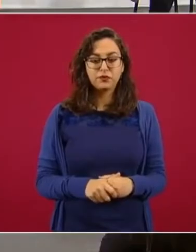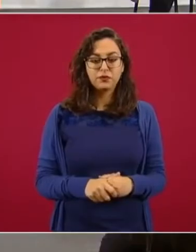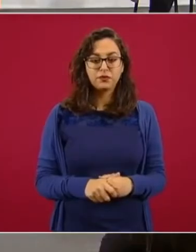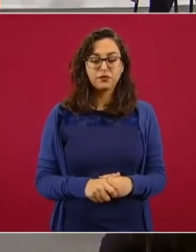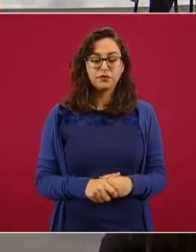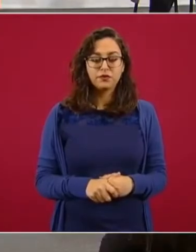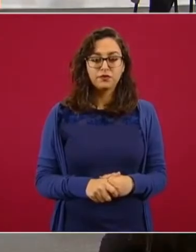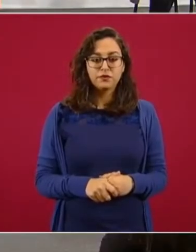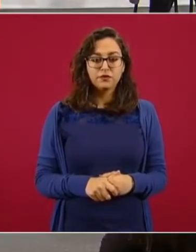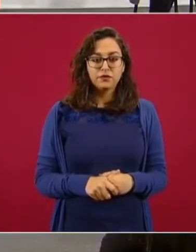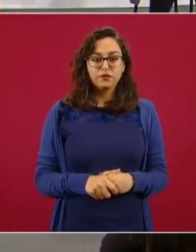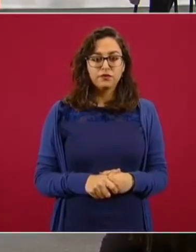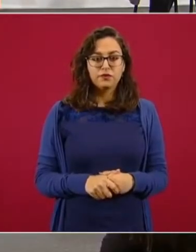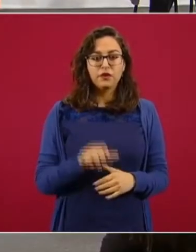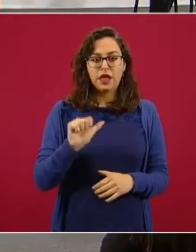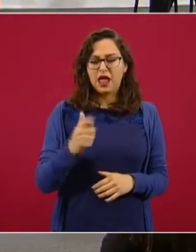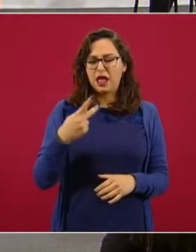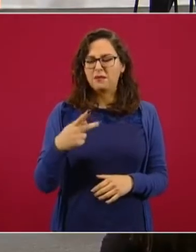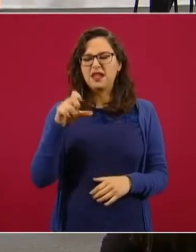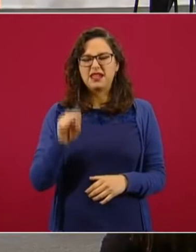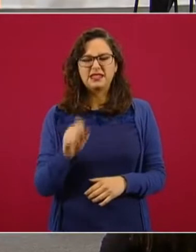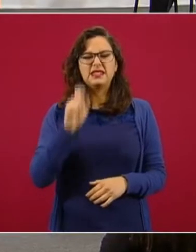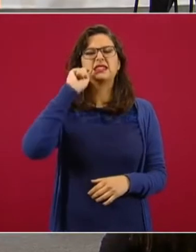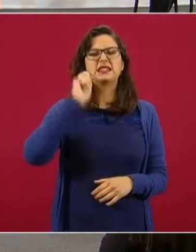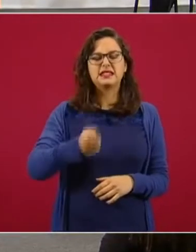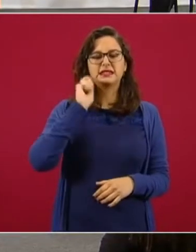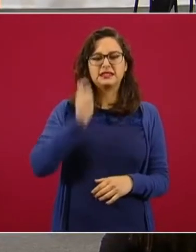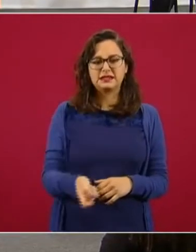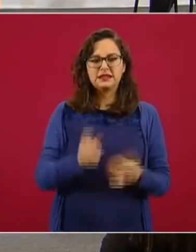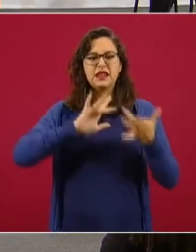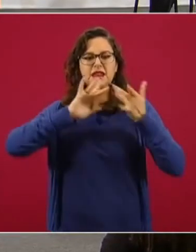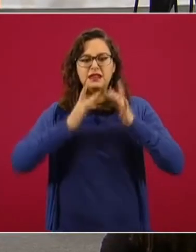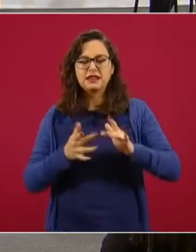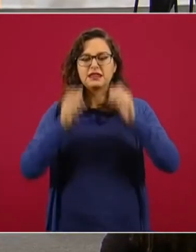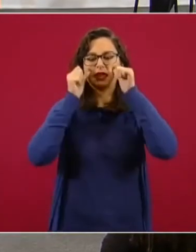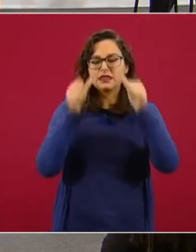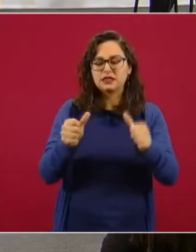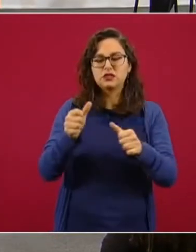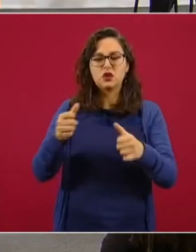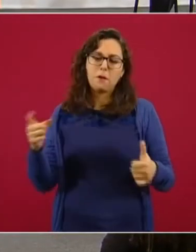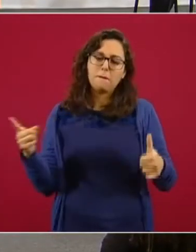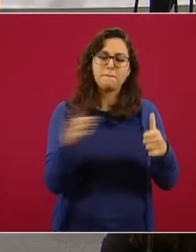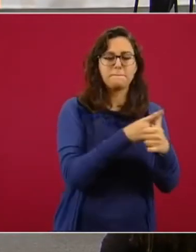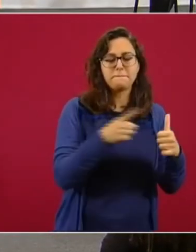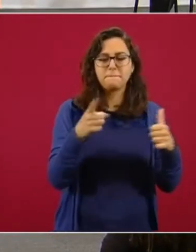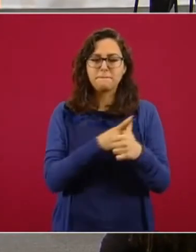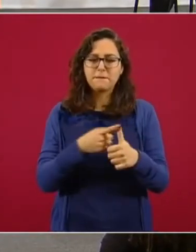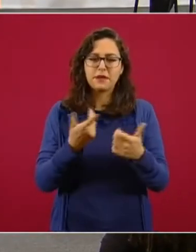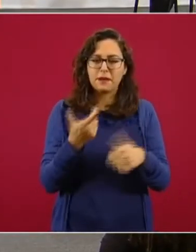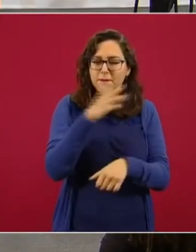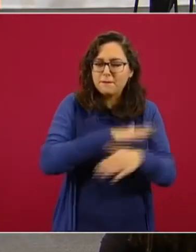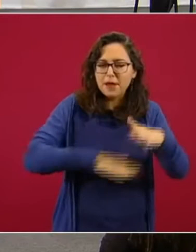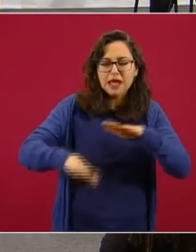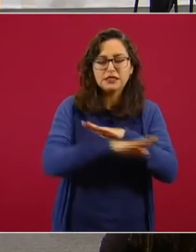salud, eso es lo que quiere decir ahí, APS, redes de atención primaria de la salud, desde el primer nivel de atención, es decir, las